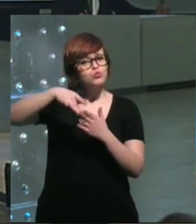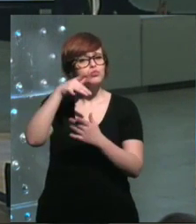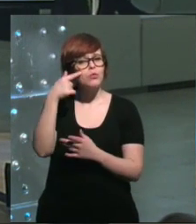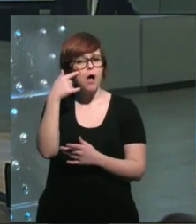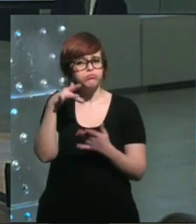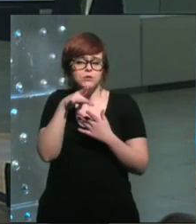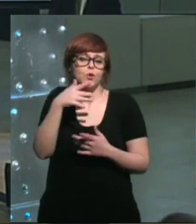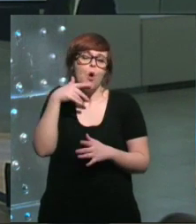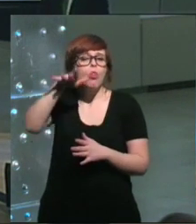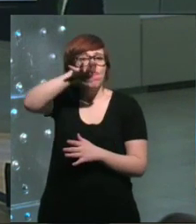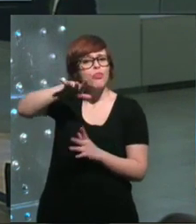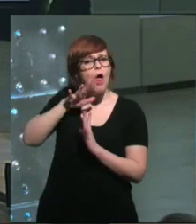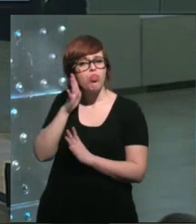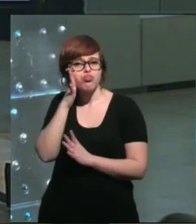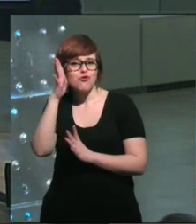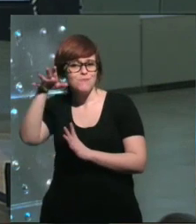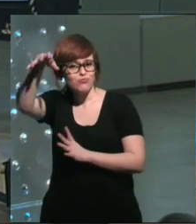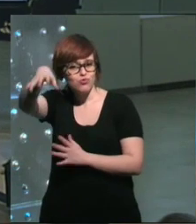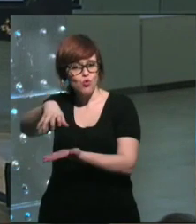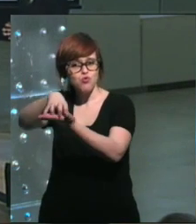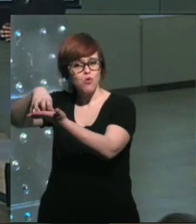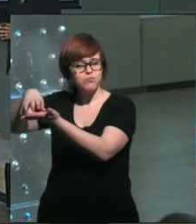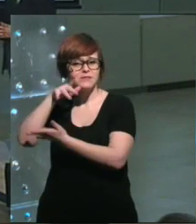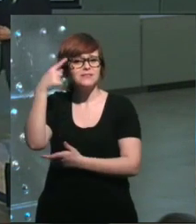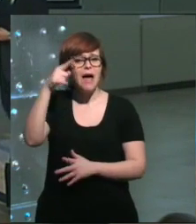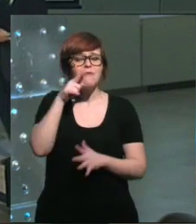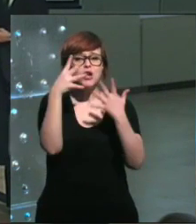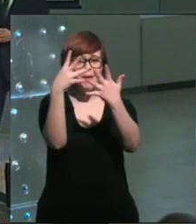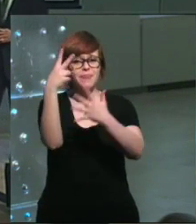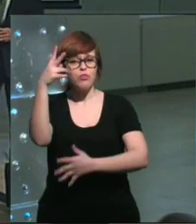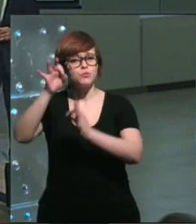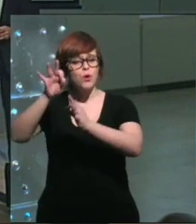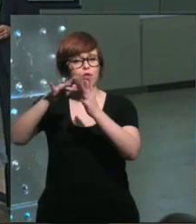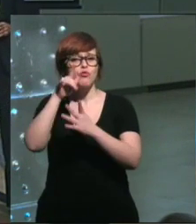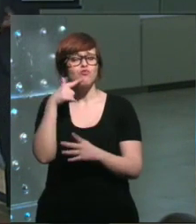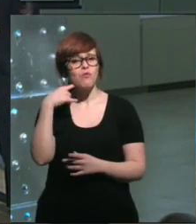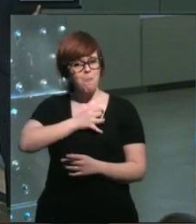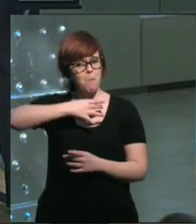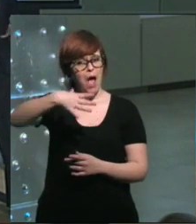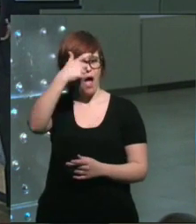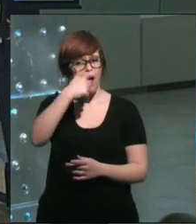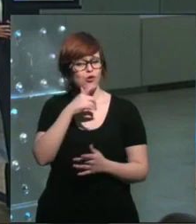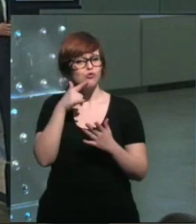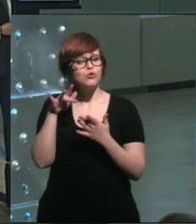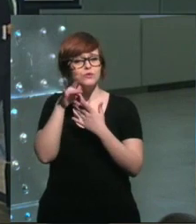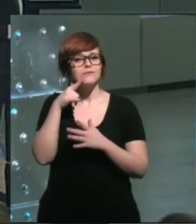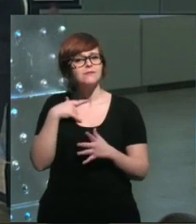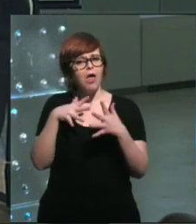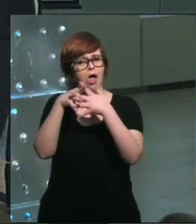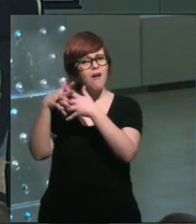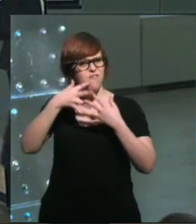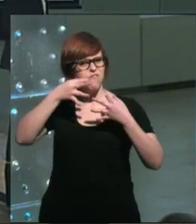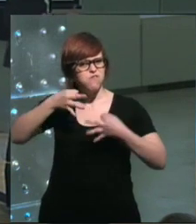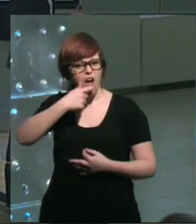aquí?, dormitorio. Sabíamos que el 92% de la población son blancos anglosajones, que están entre 30 y 45 años, que